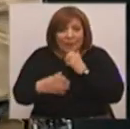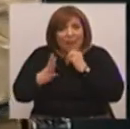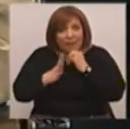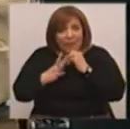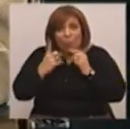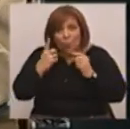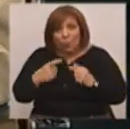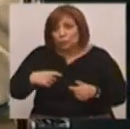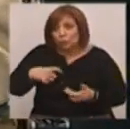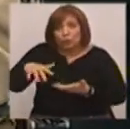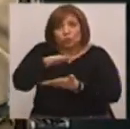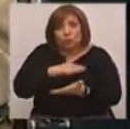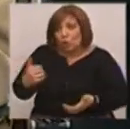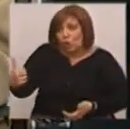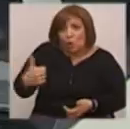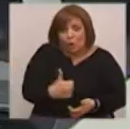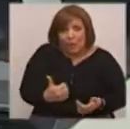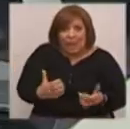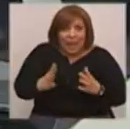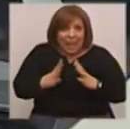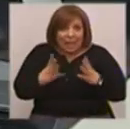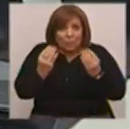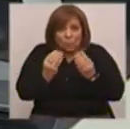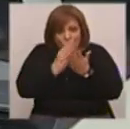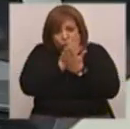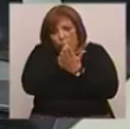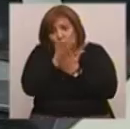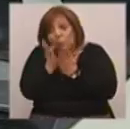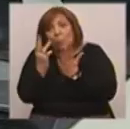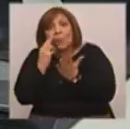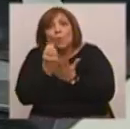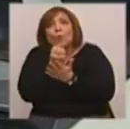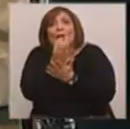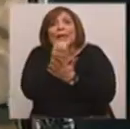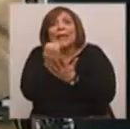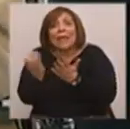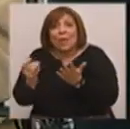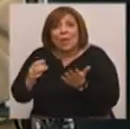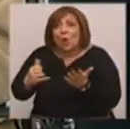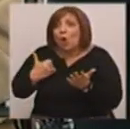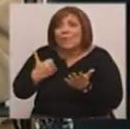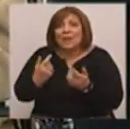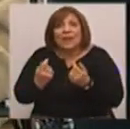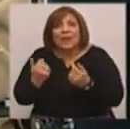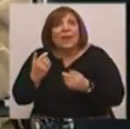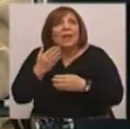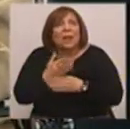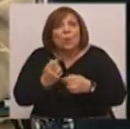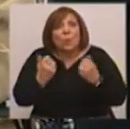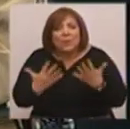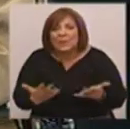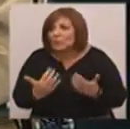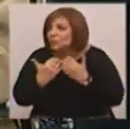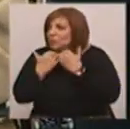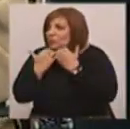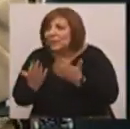un sociólogo, porque hay tantas aristas del problema. ¿Por qué los muchachos jóvenes les cuesta? Yo no sé si es la inmediatez